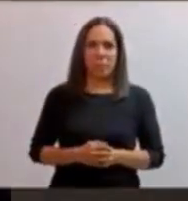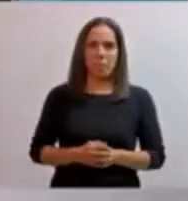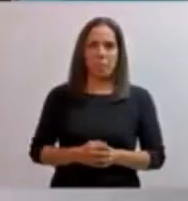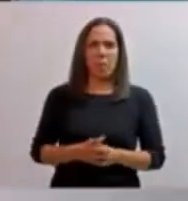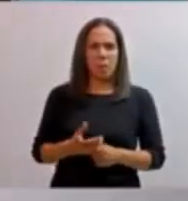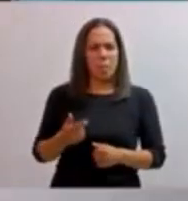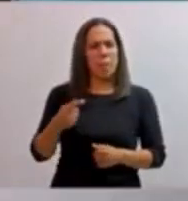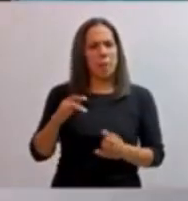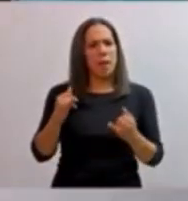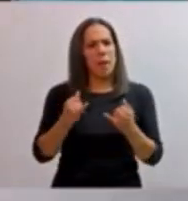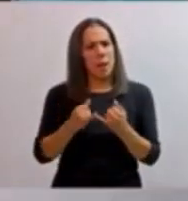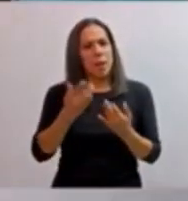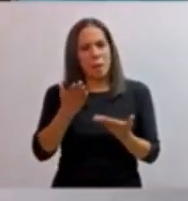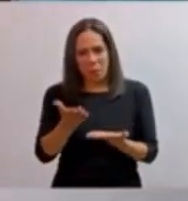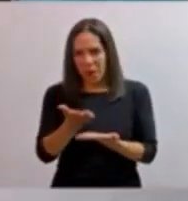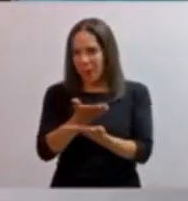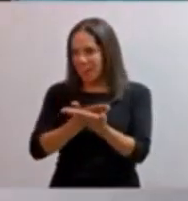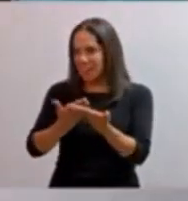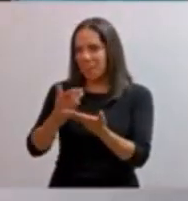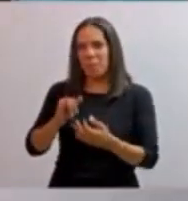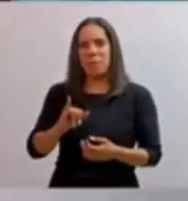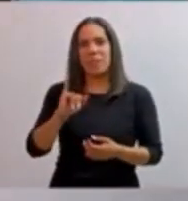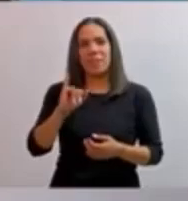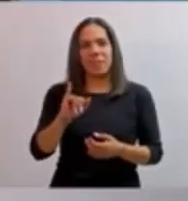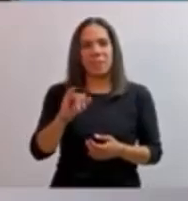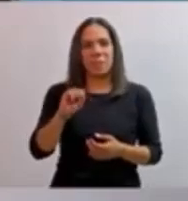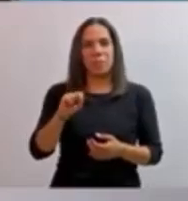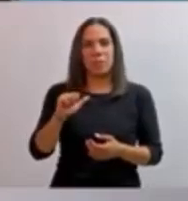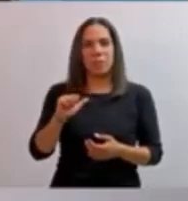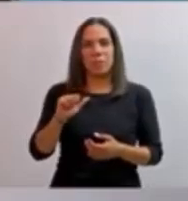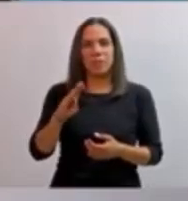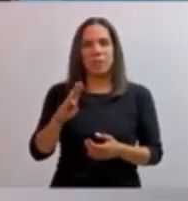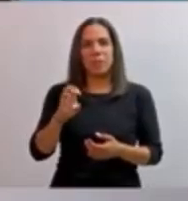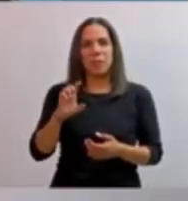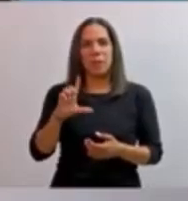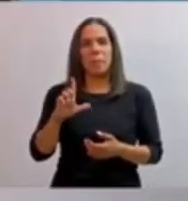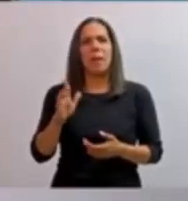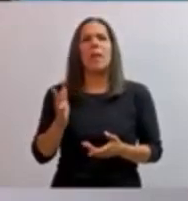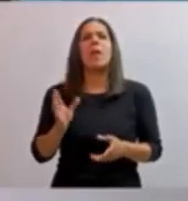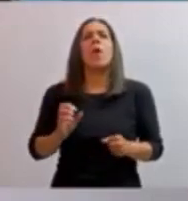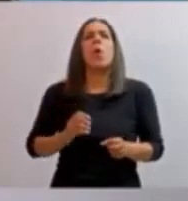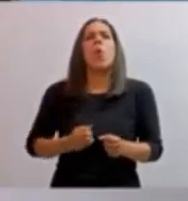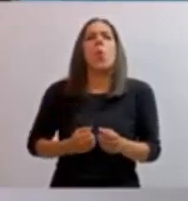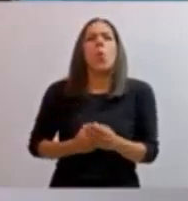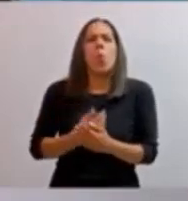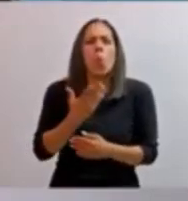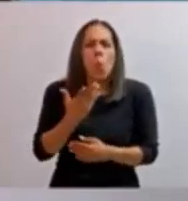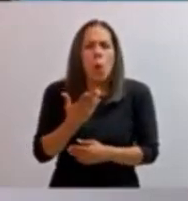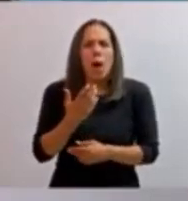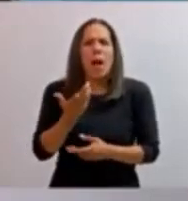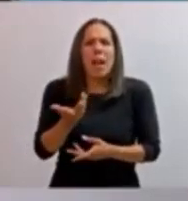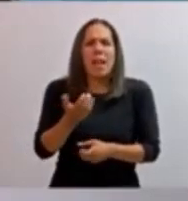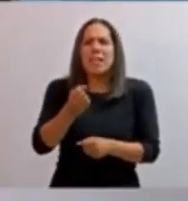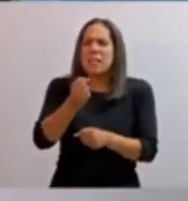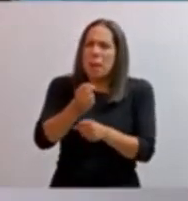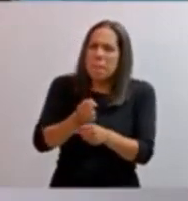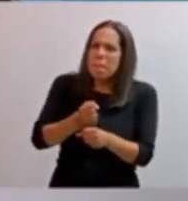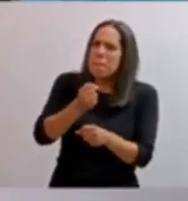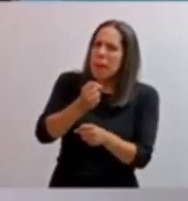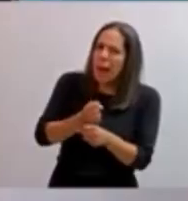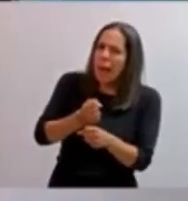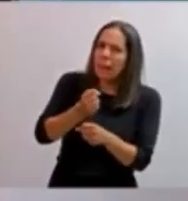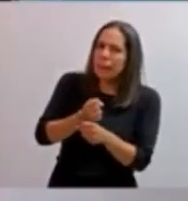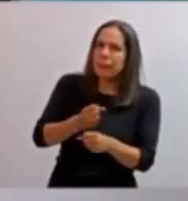pues cuáles son esas prácticas que ella observa de sí para con los demás y cómo estos